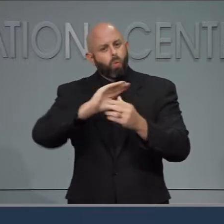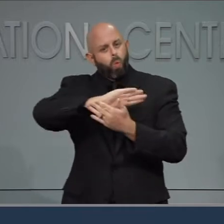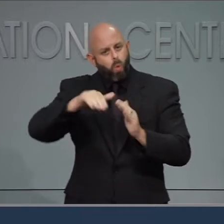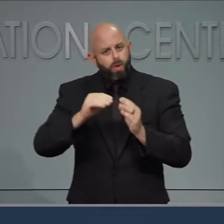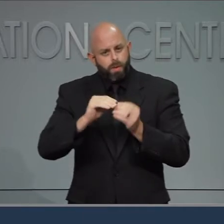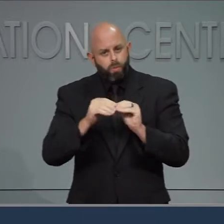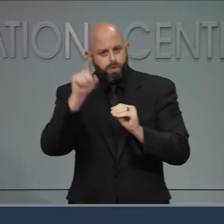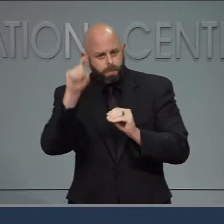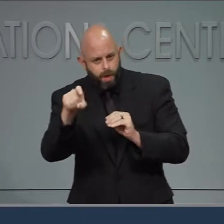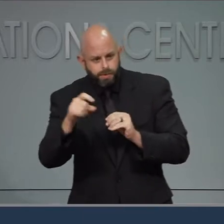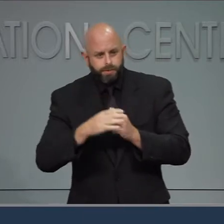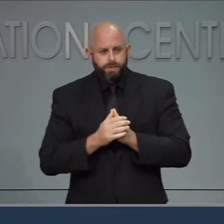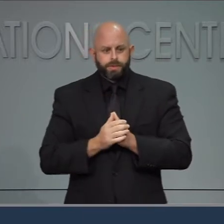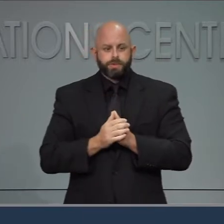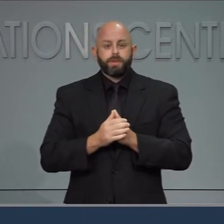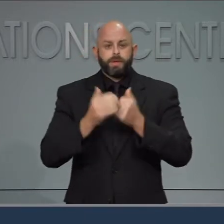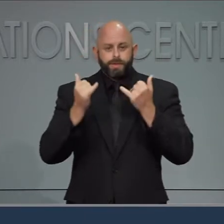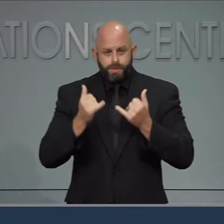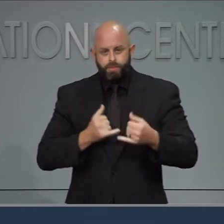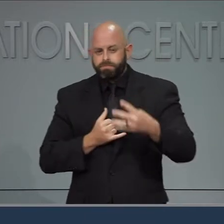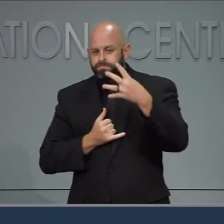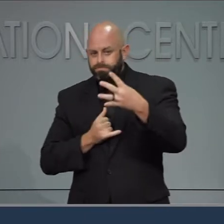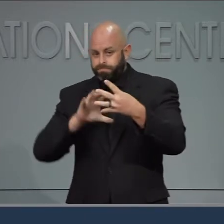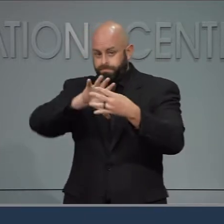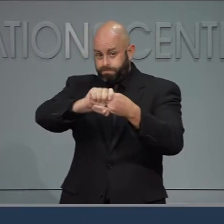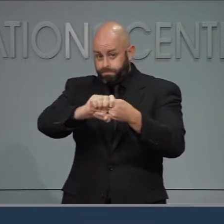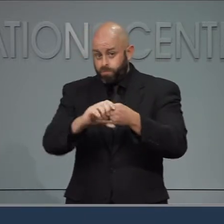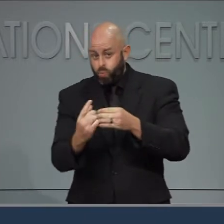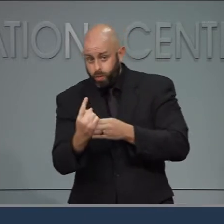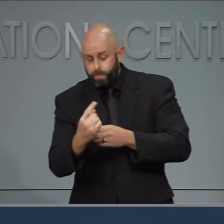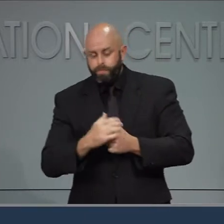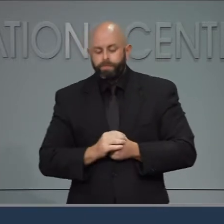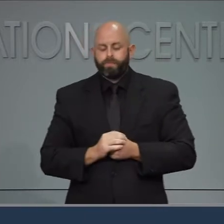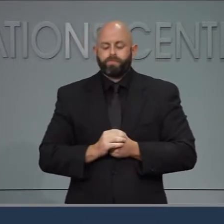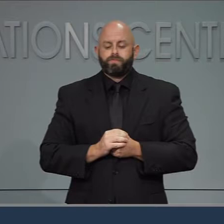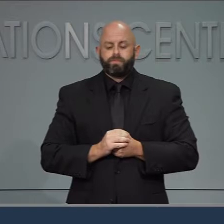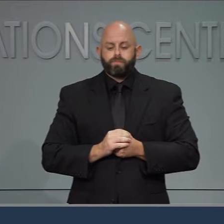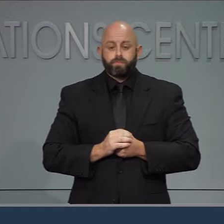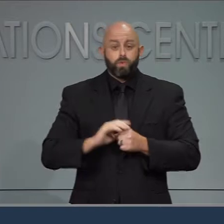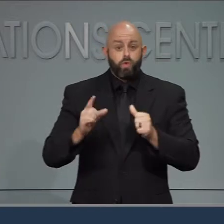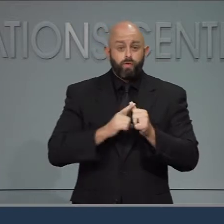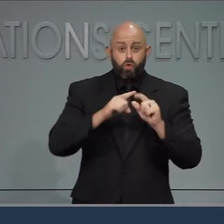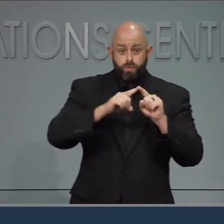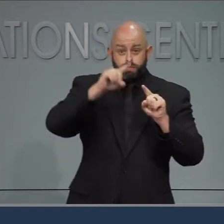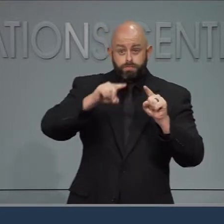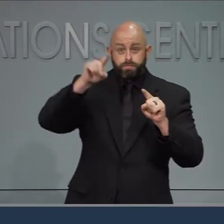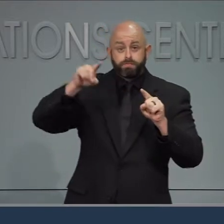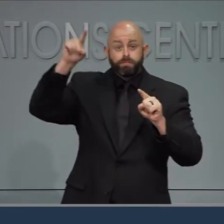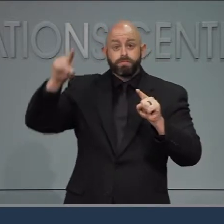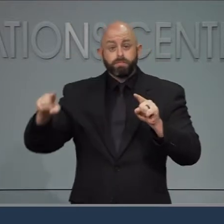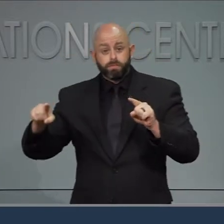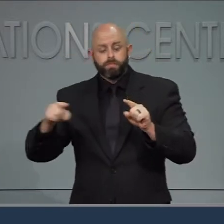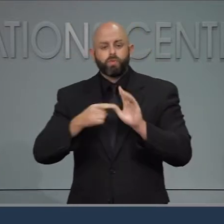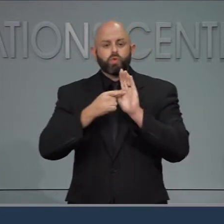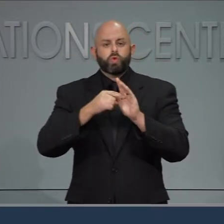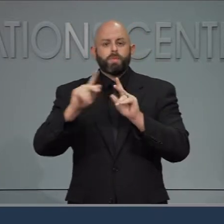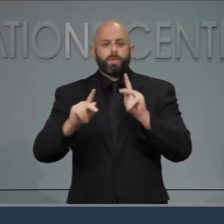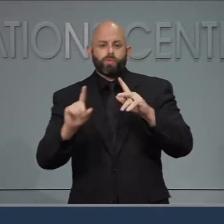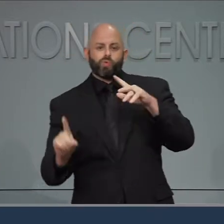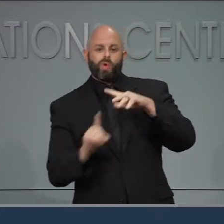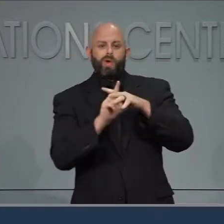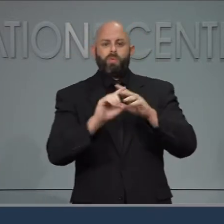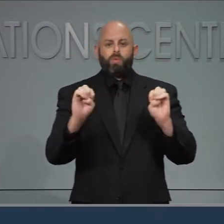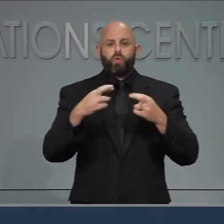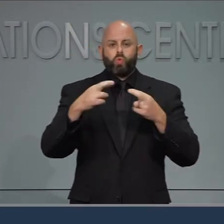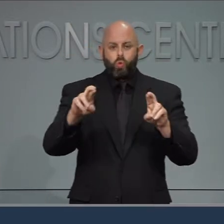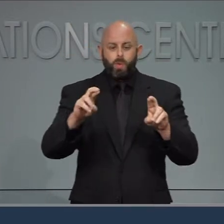gráficas. Esta primera gráfica ve a las personas que vienen a la sala de emergencias con síntomas similares a COVID. Estos